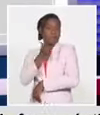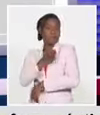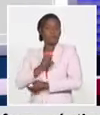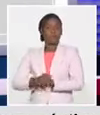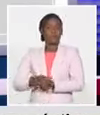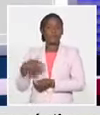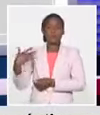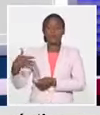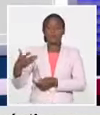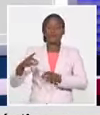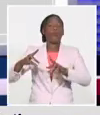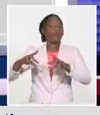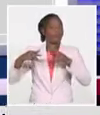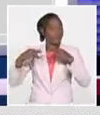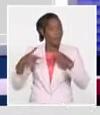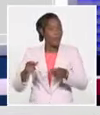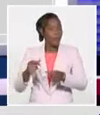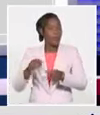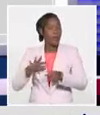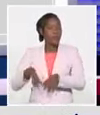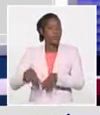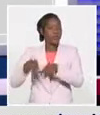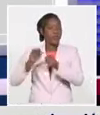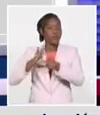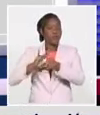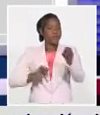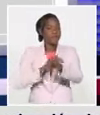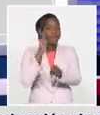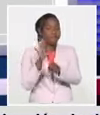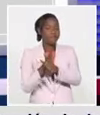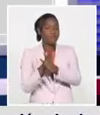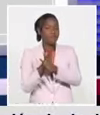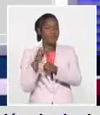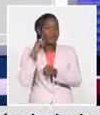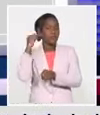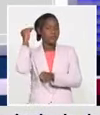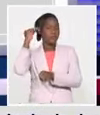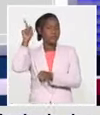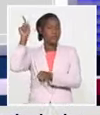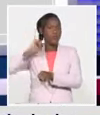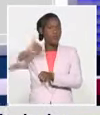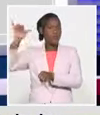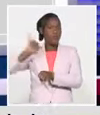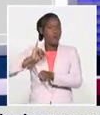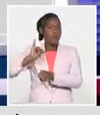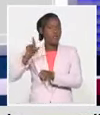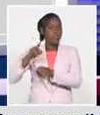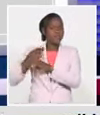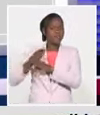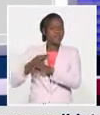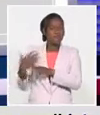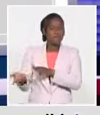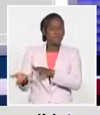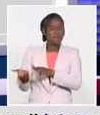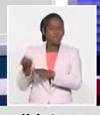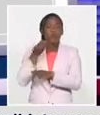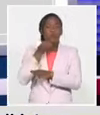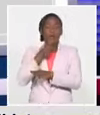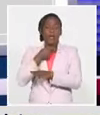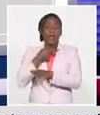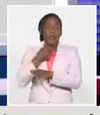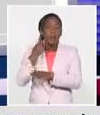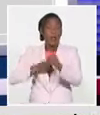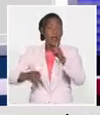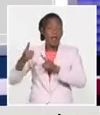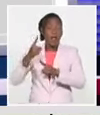después de haber recibido un candidato vacunal. ¿Qué significa para la ciencia después de recibir una vacuna que